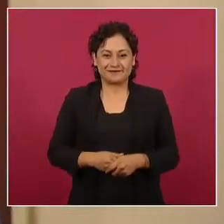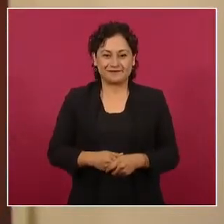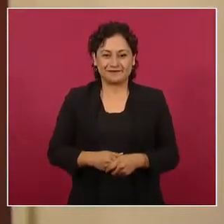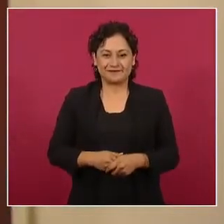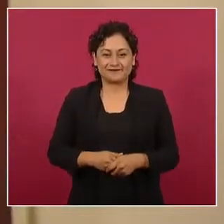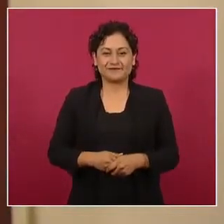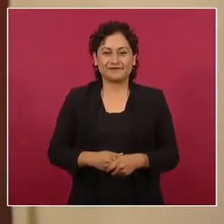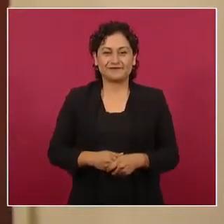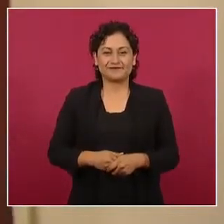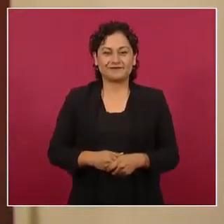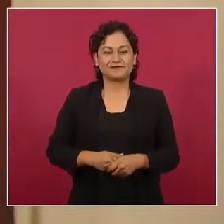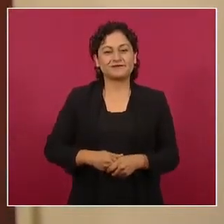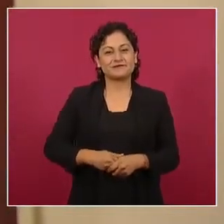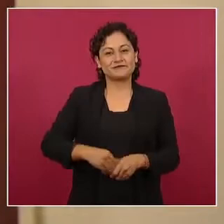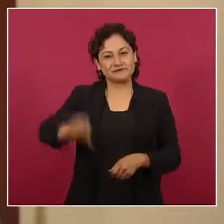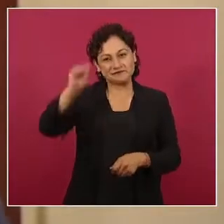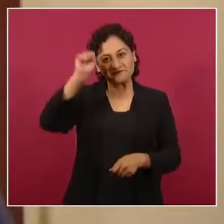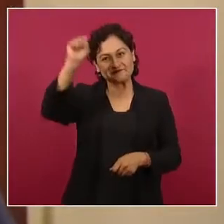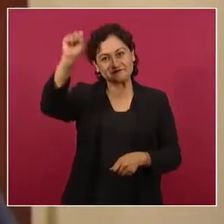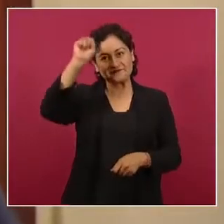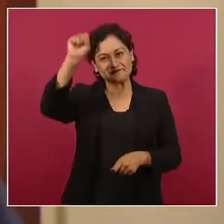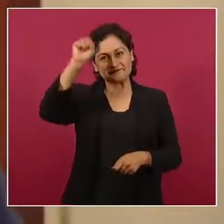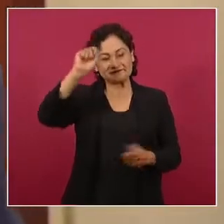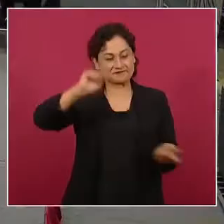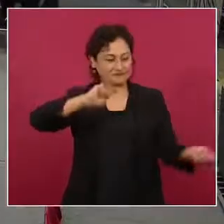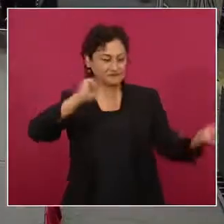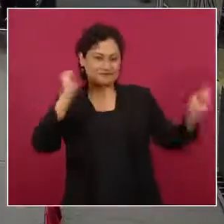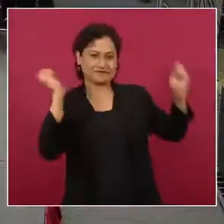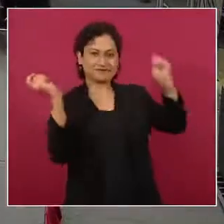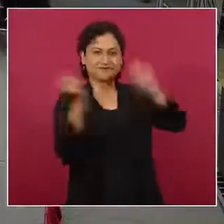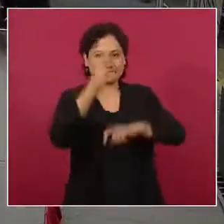¡Que viva la transformación de México!